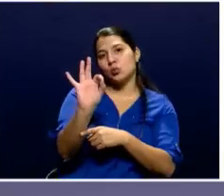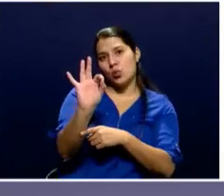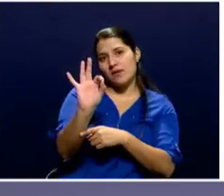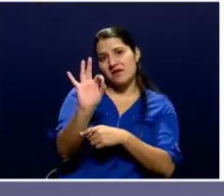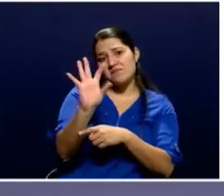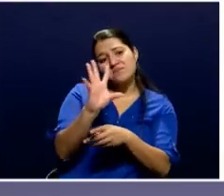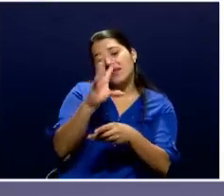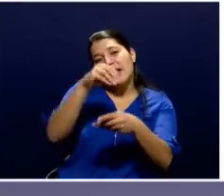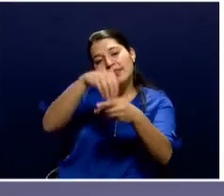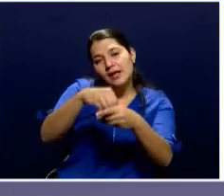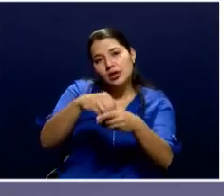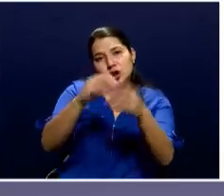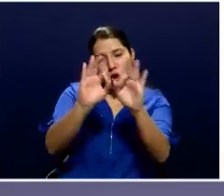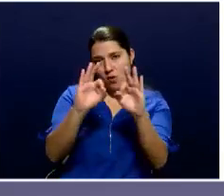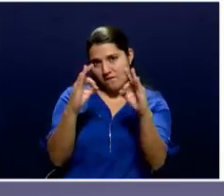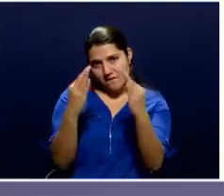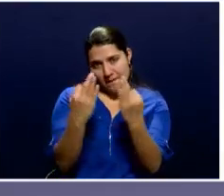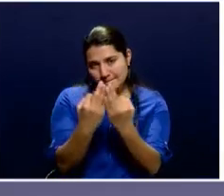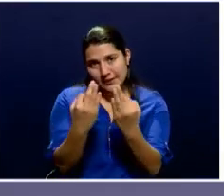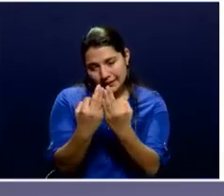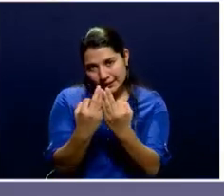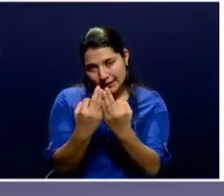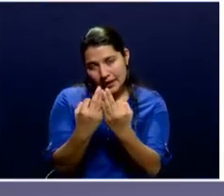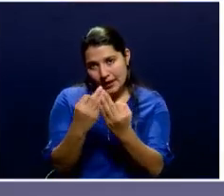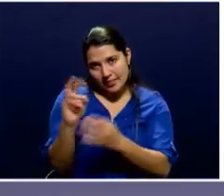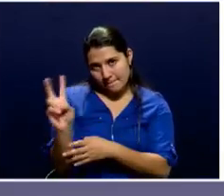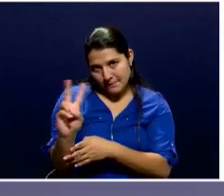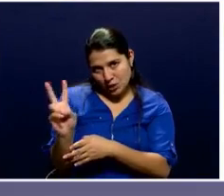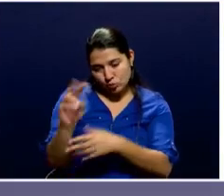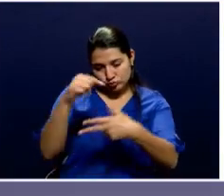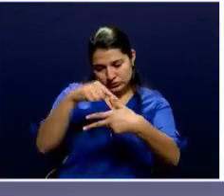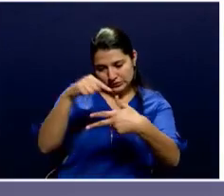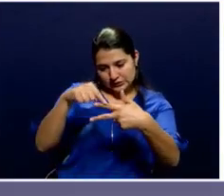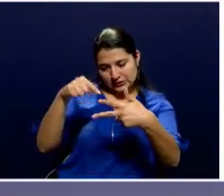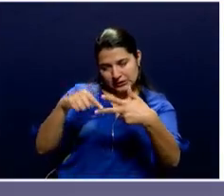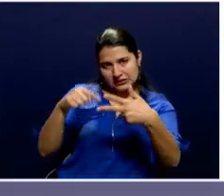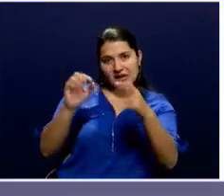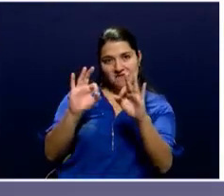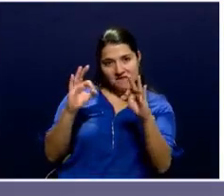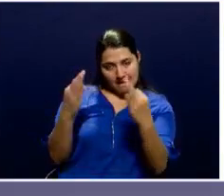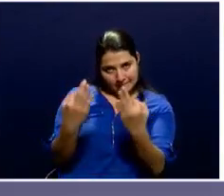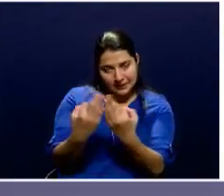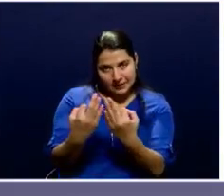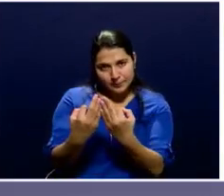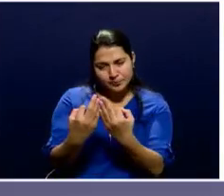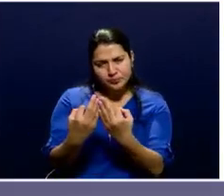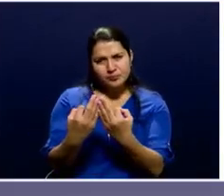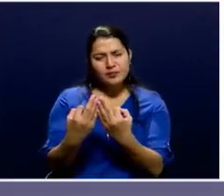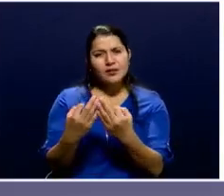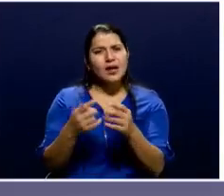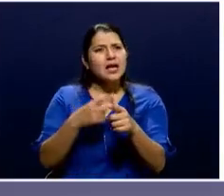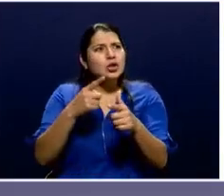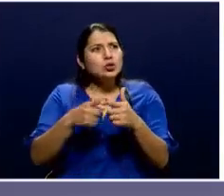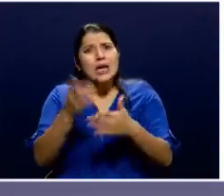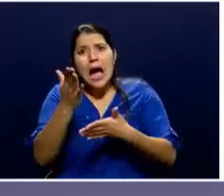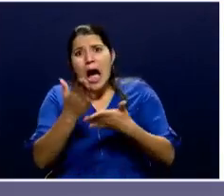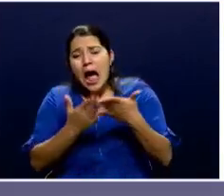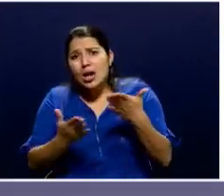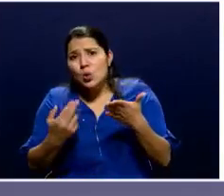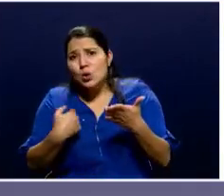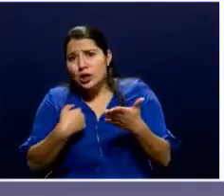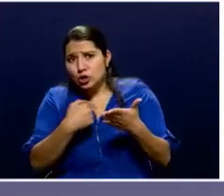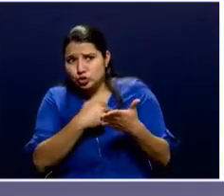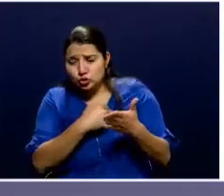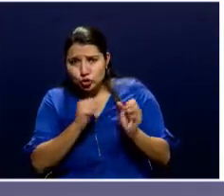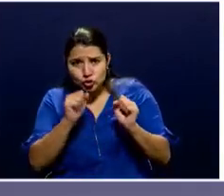una familia de virus que ya venimos experimentando. ¿Hay algo que podamos tomar de